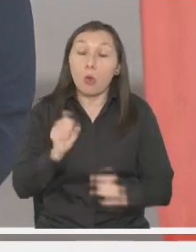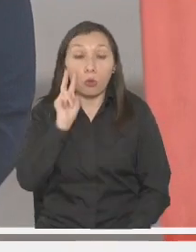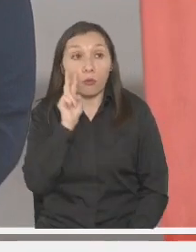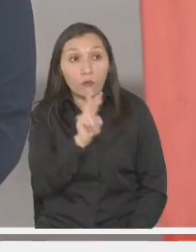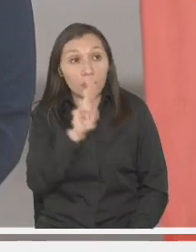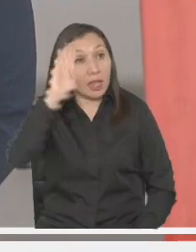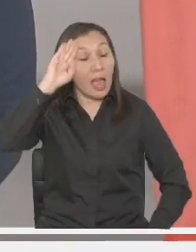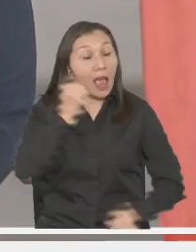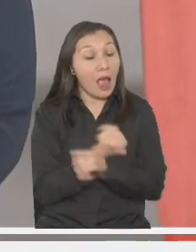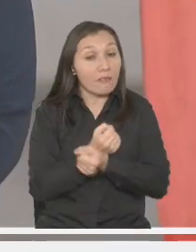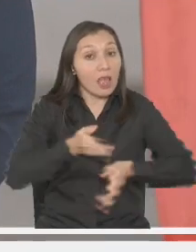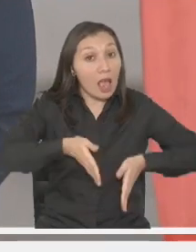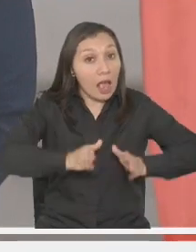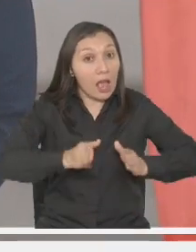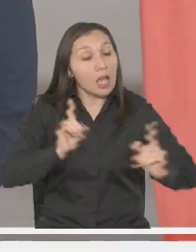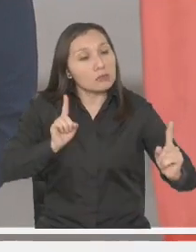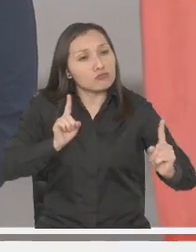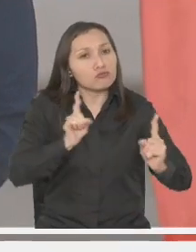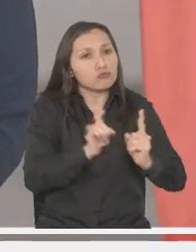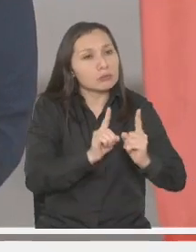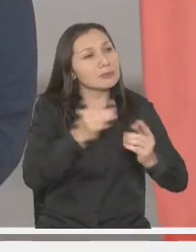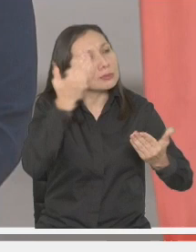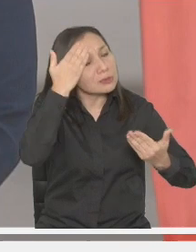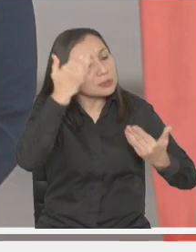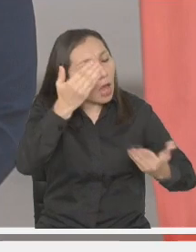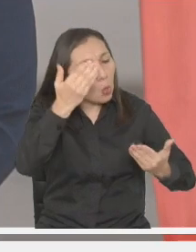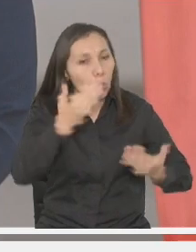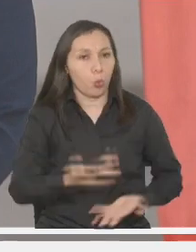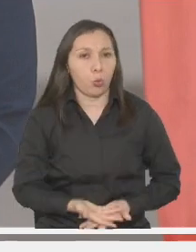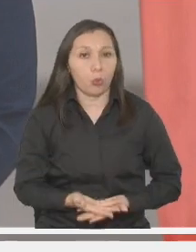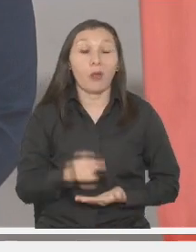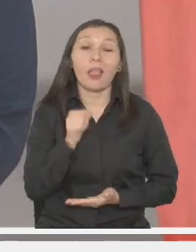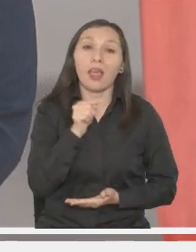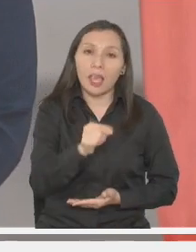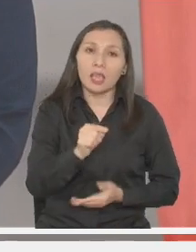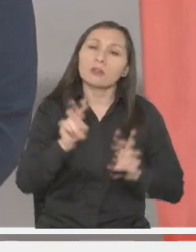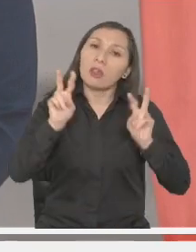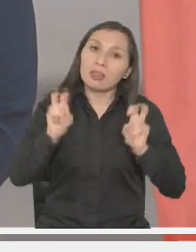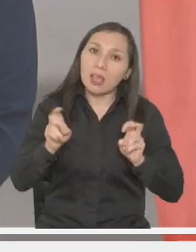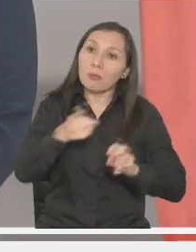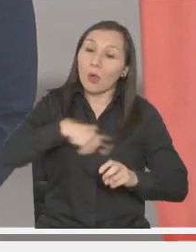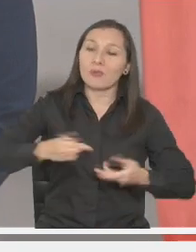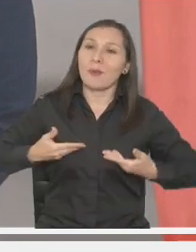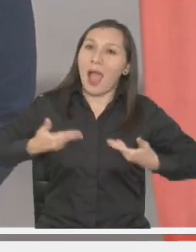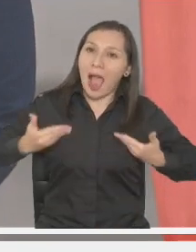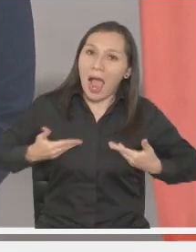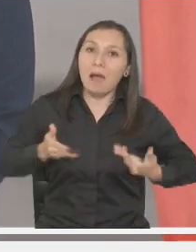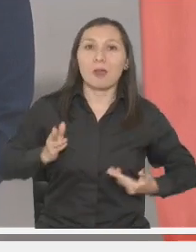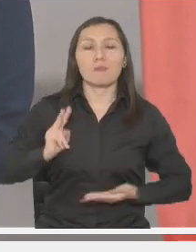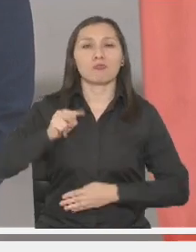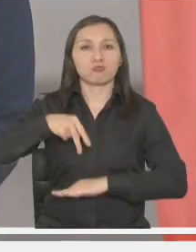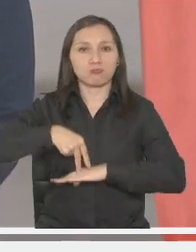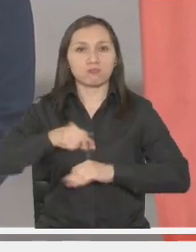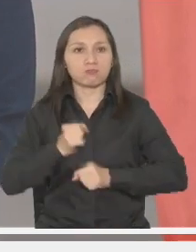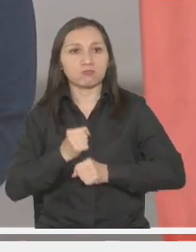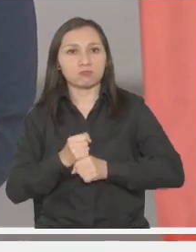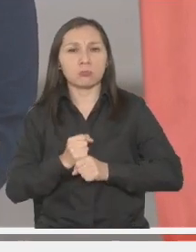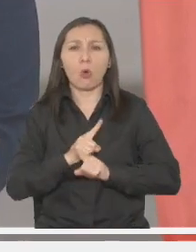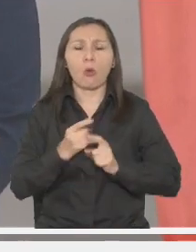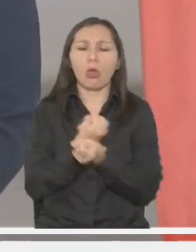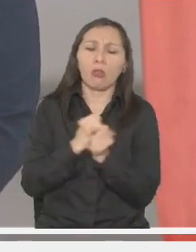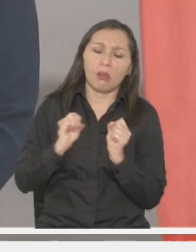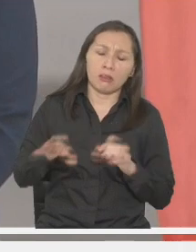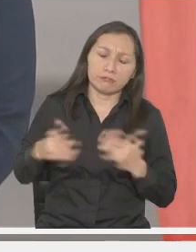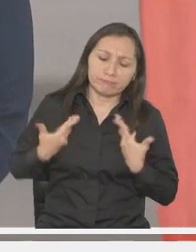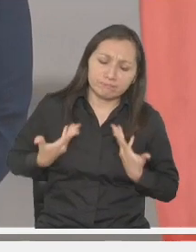un carabinero en la calle se acerquen y lo saluden, porque esos son aspectos que nos motivan a seguir de pie, a no bajar los